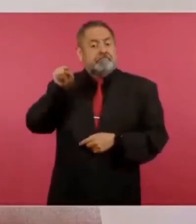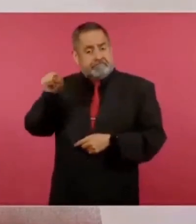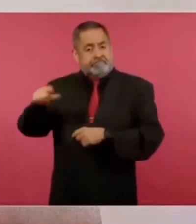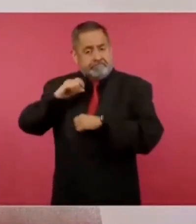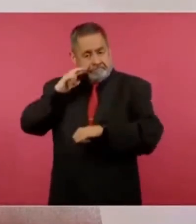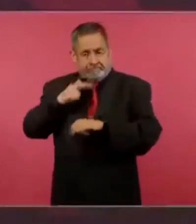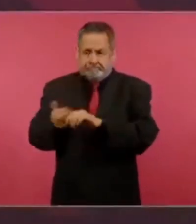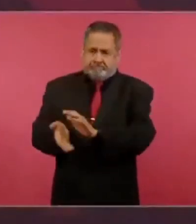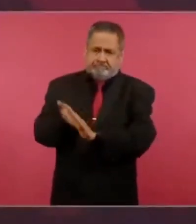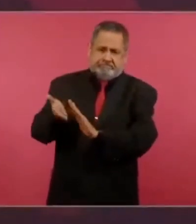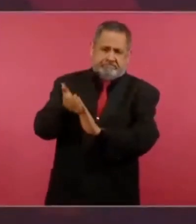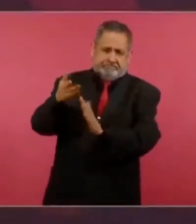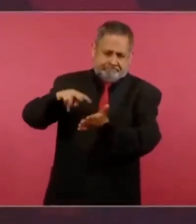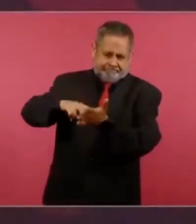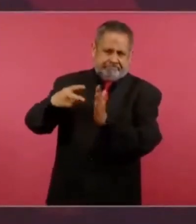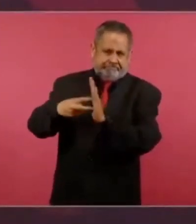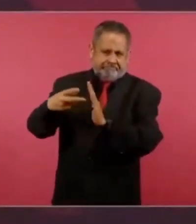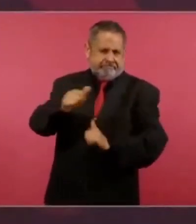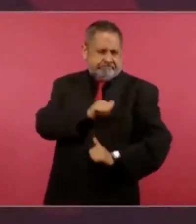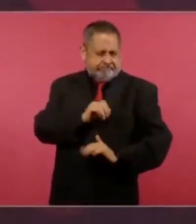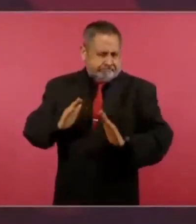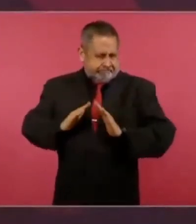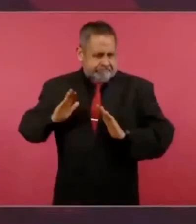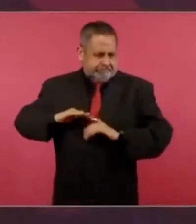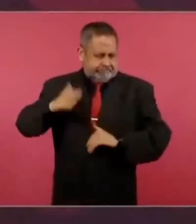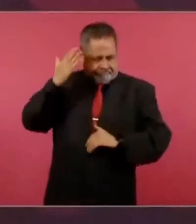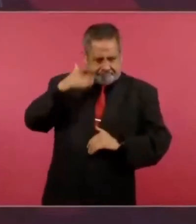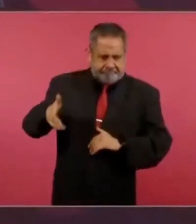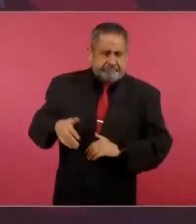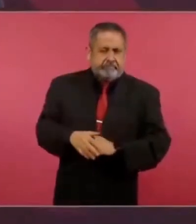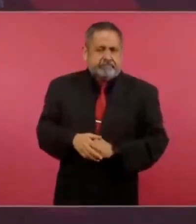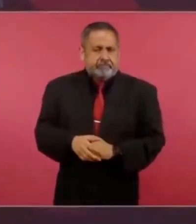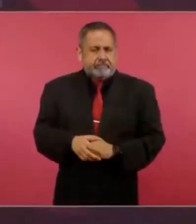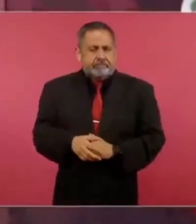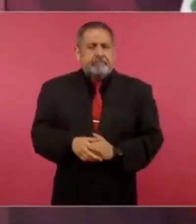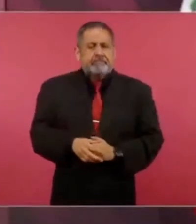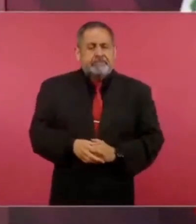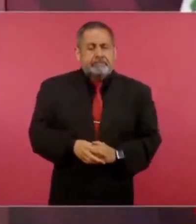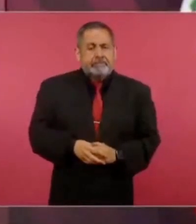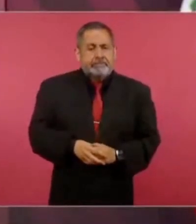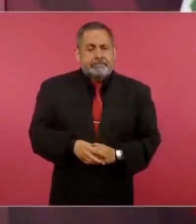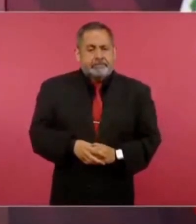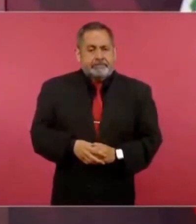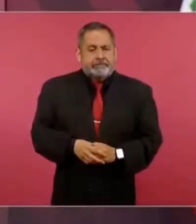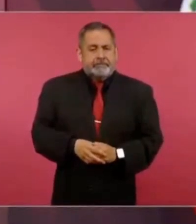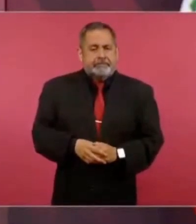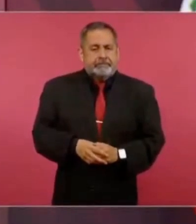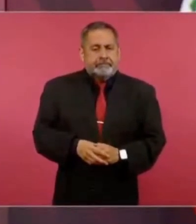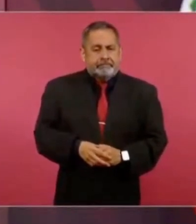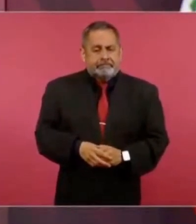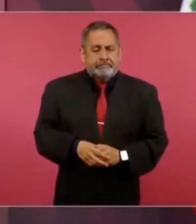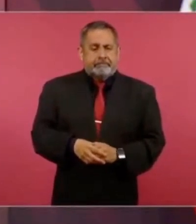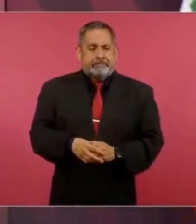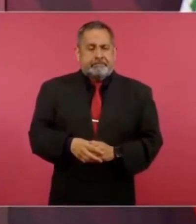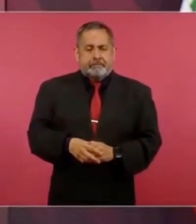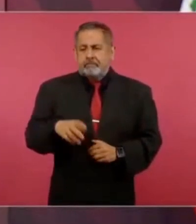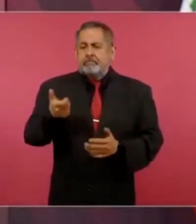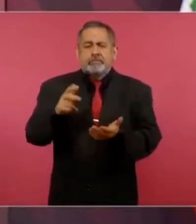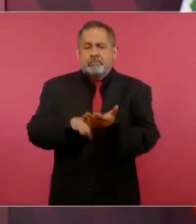¿Quiénes? Los ingenieros militares. Si te digo el